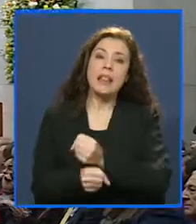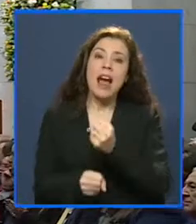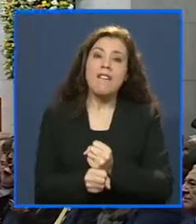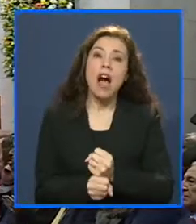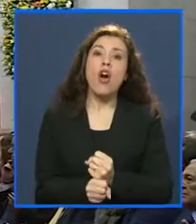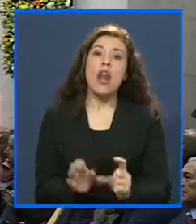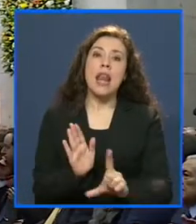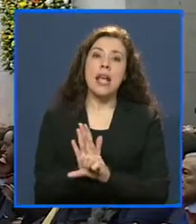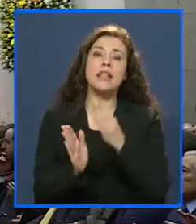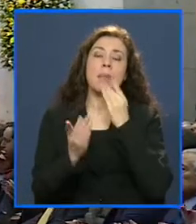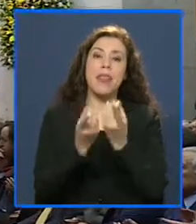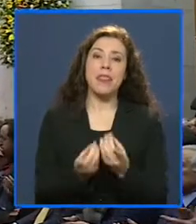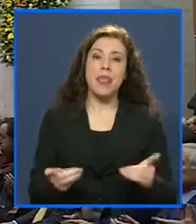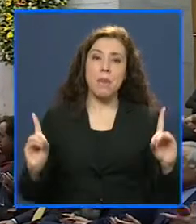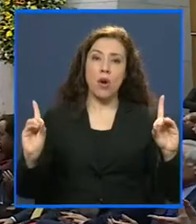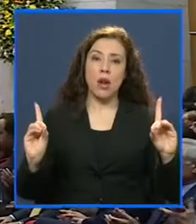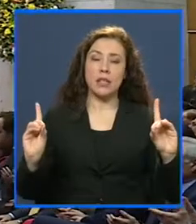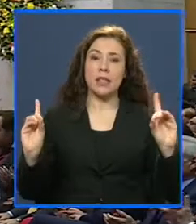democracia